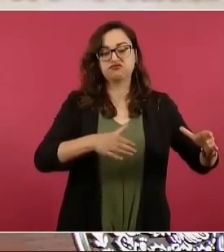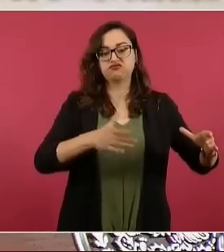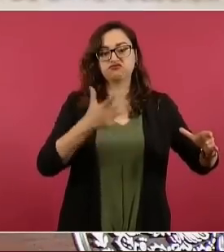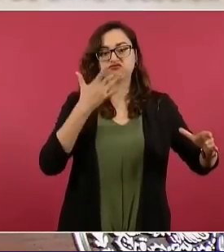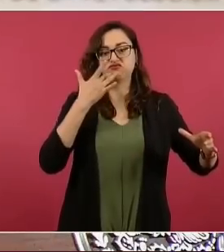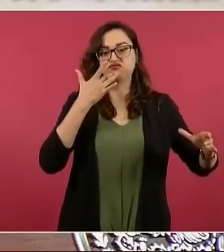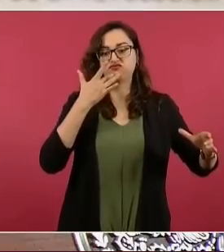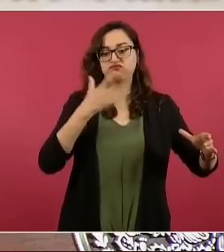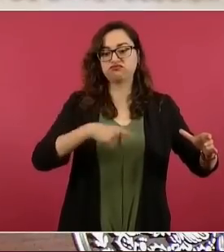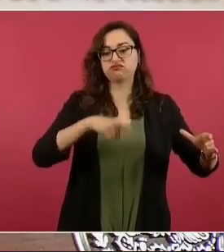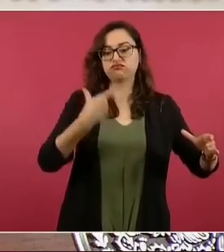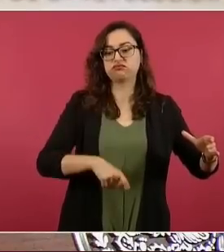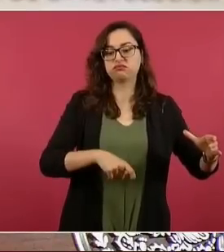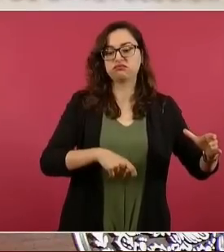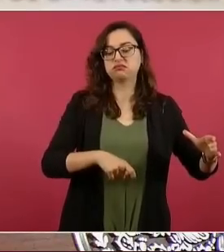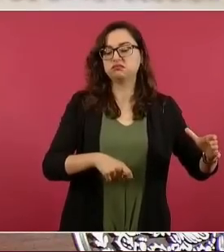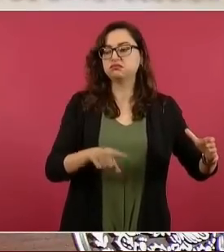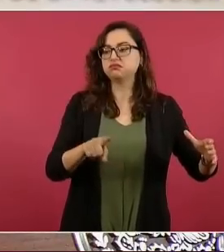como animales de carga,